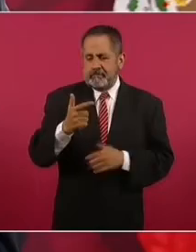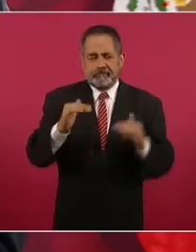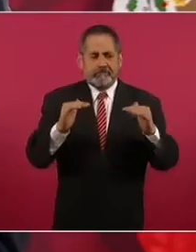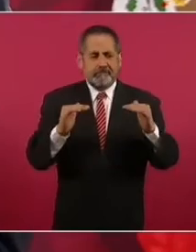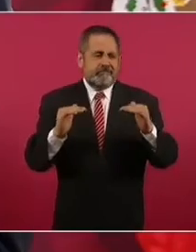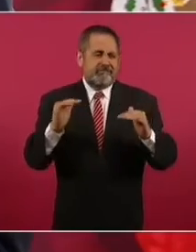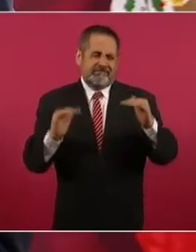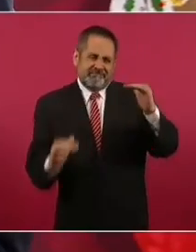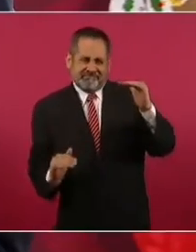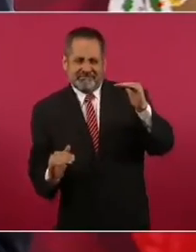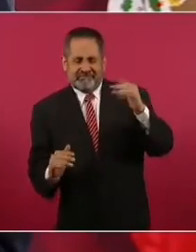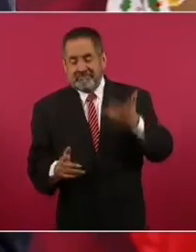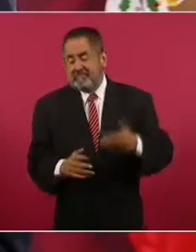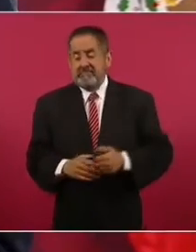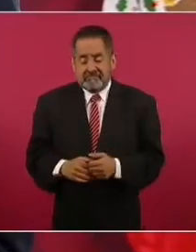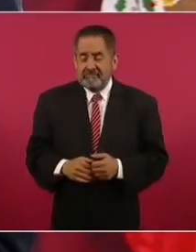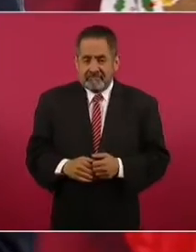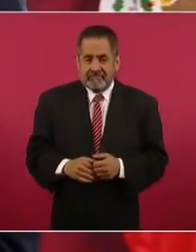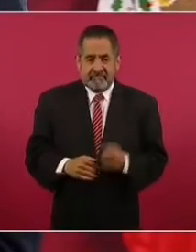Cómo